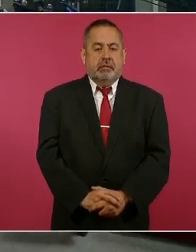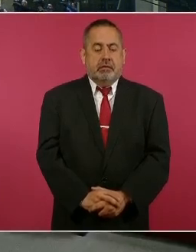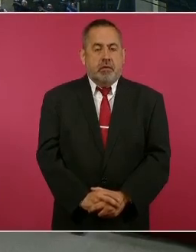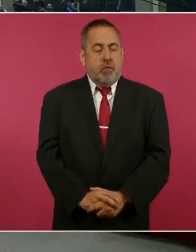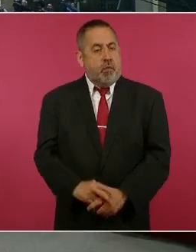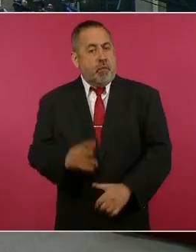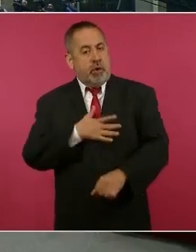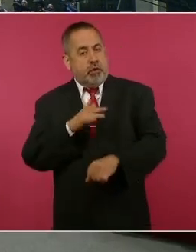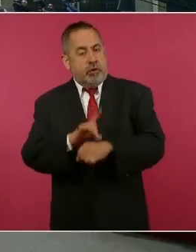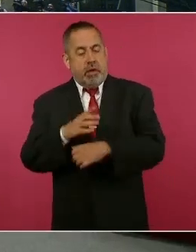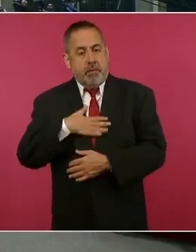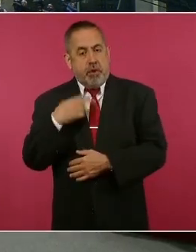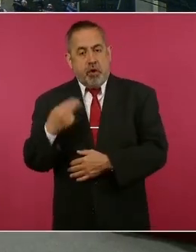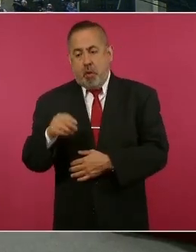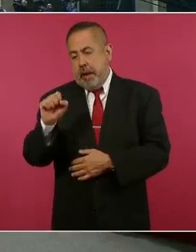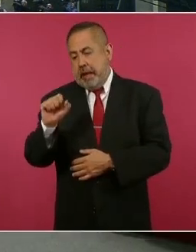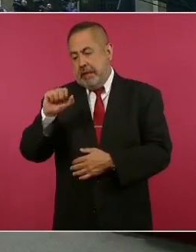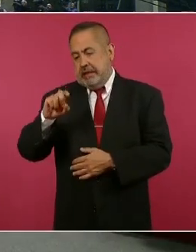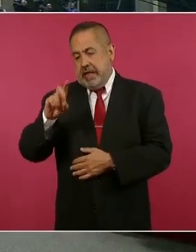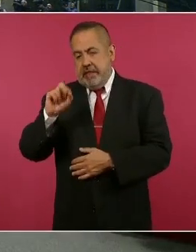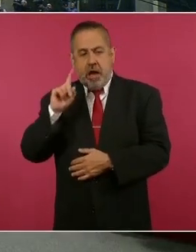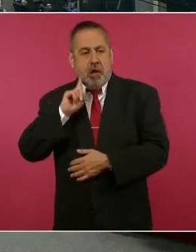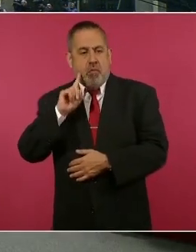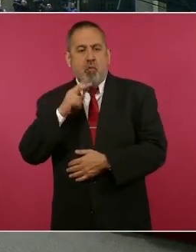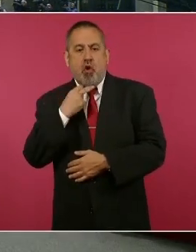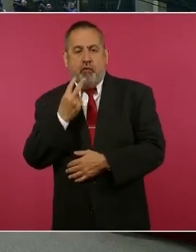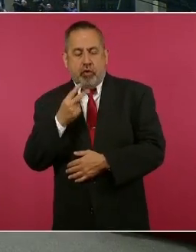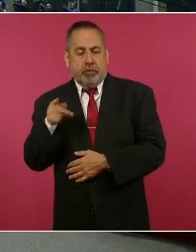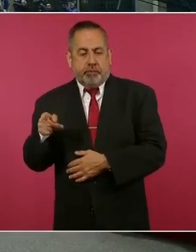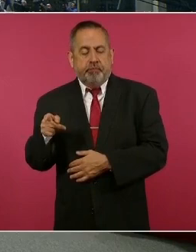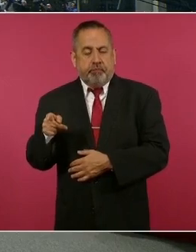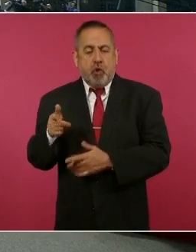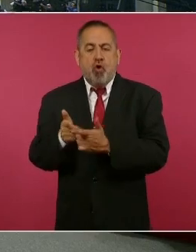Muy buenos días, Sandra Aguilar de Grupo Informativo.